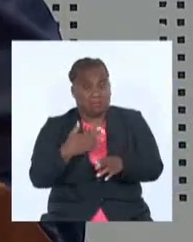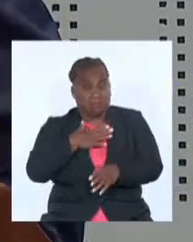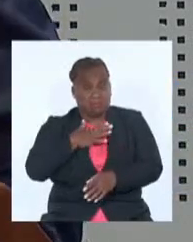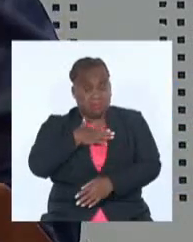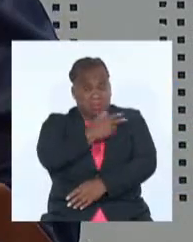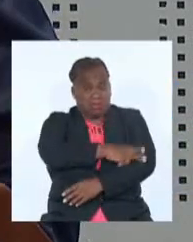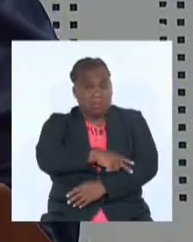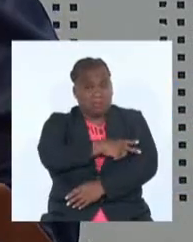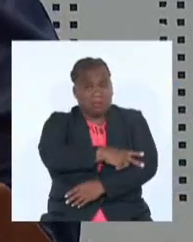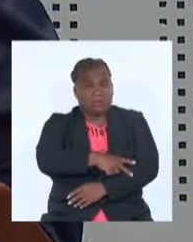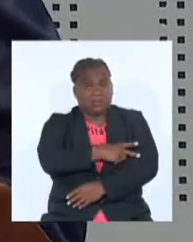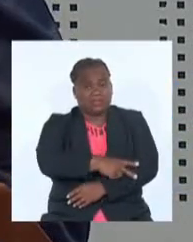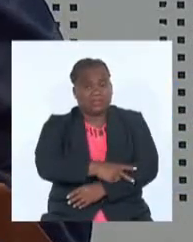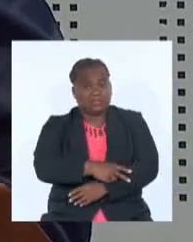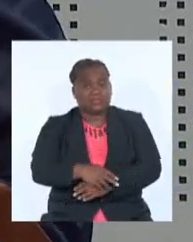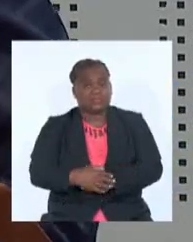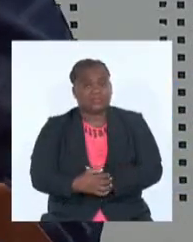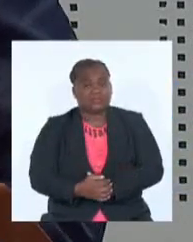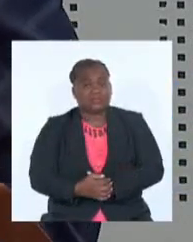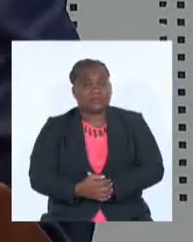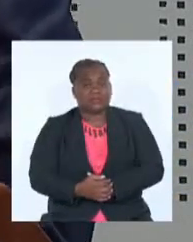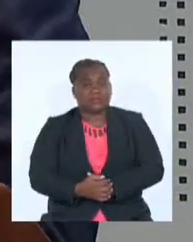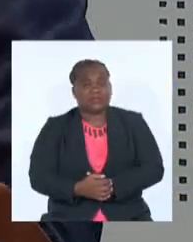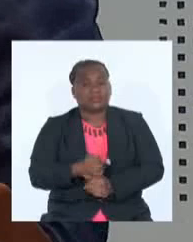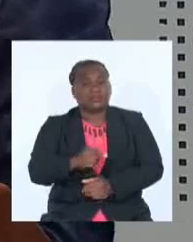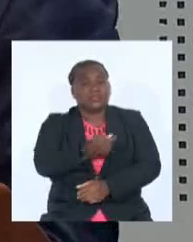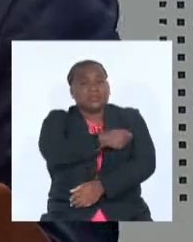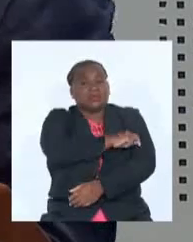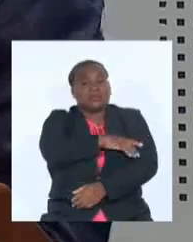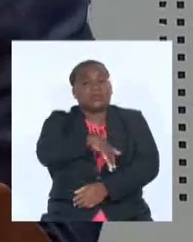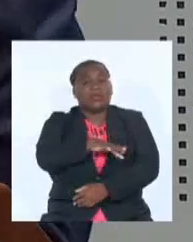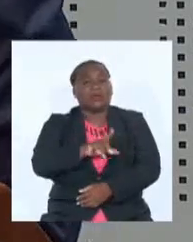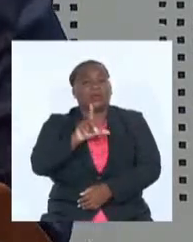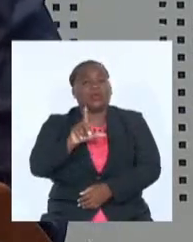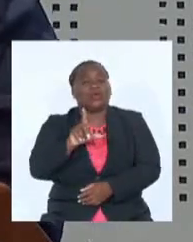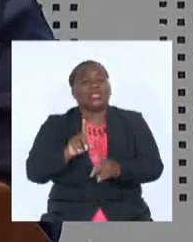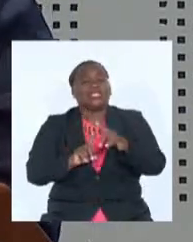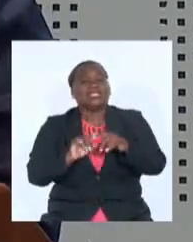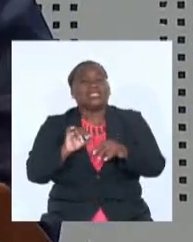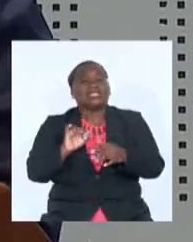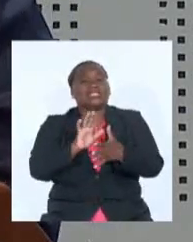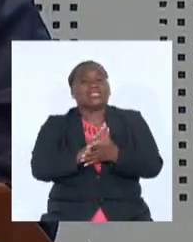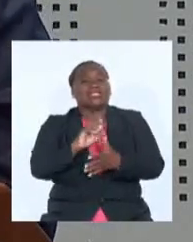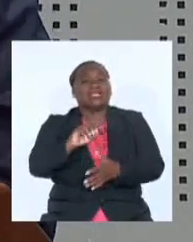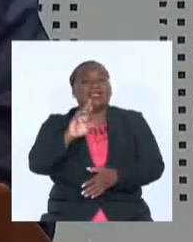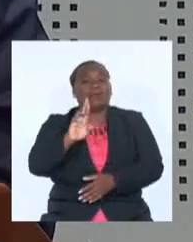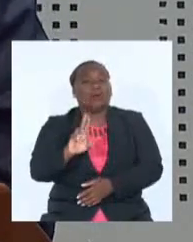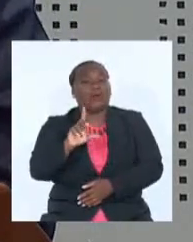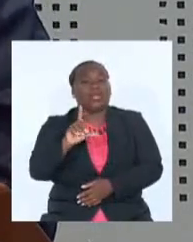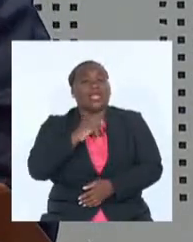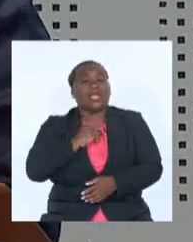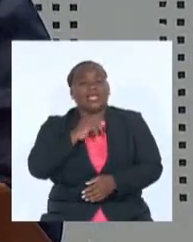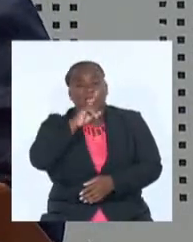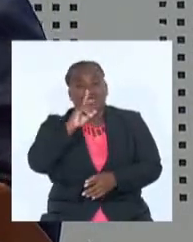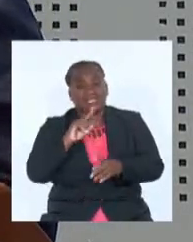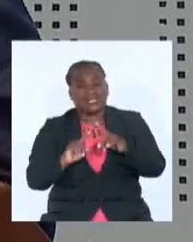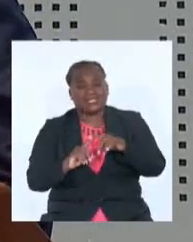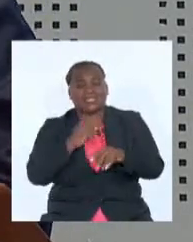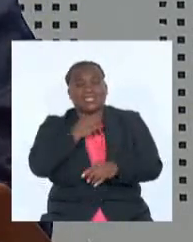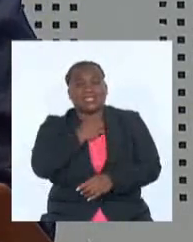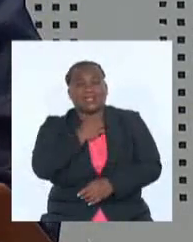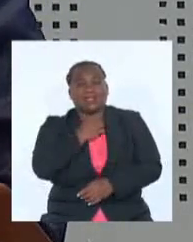Cairá la Xanana Guzmão y del pueblo de Timor-Leste, a nuestra profunda gratidão